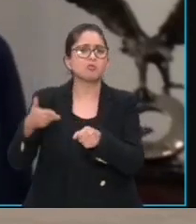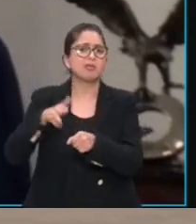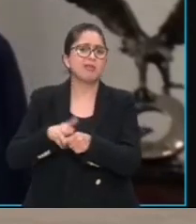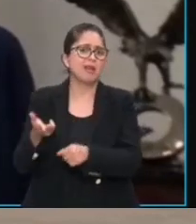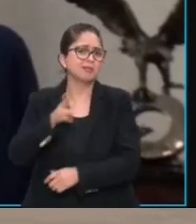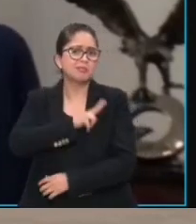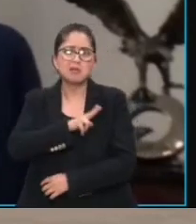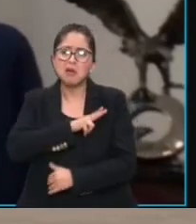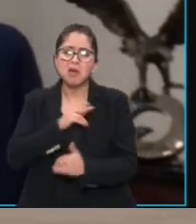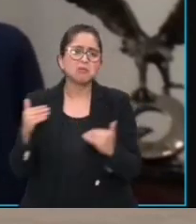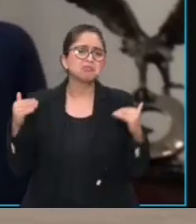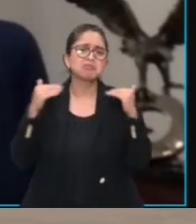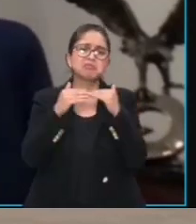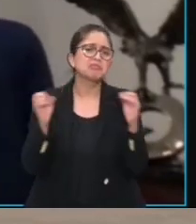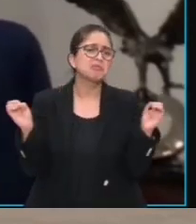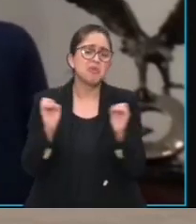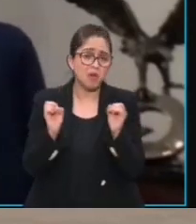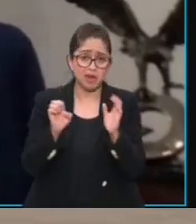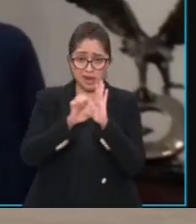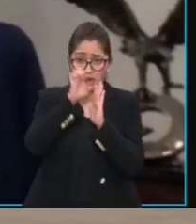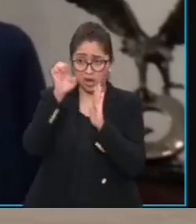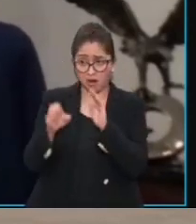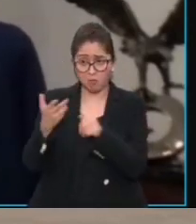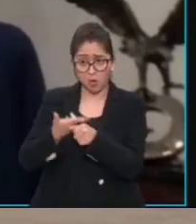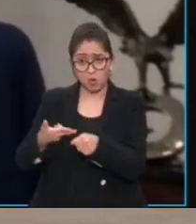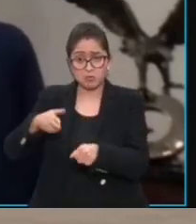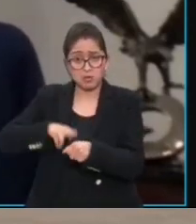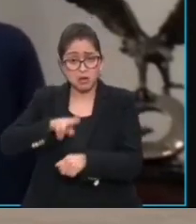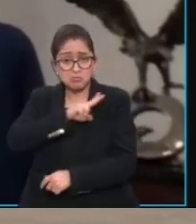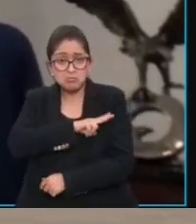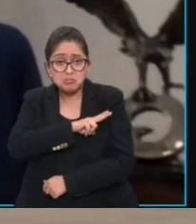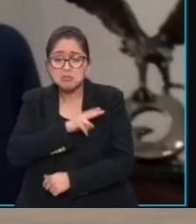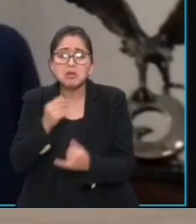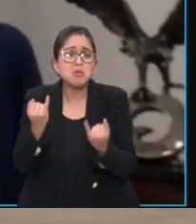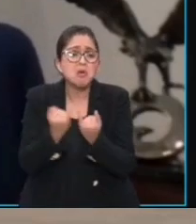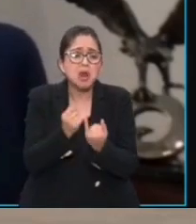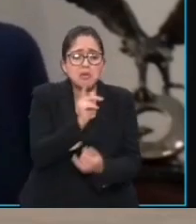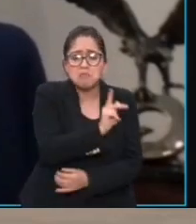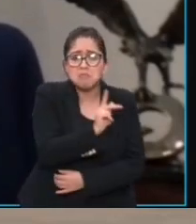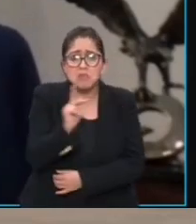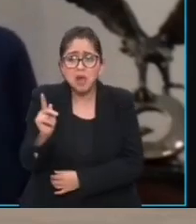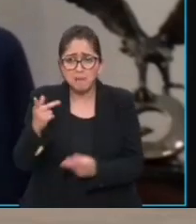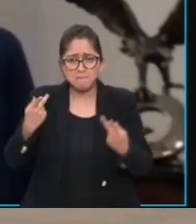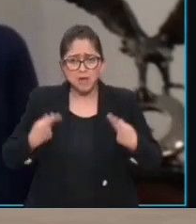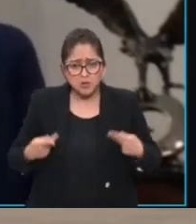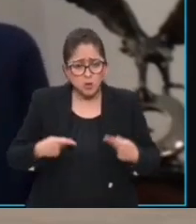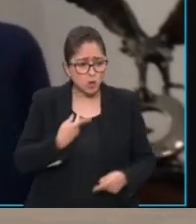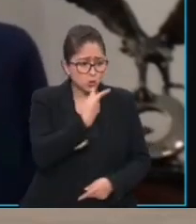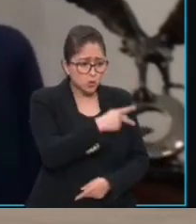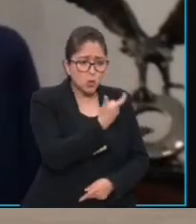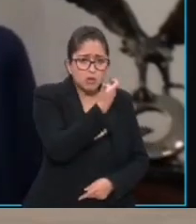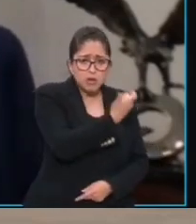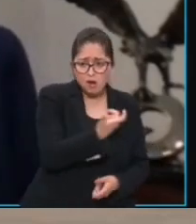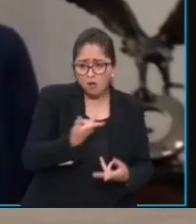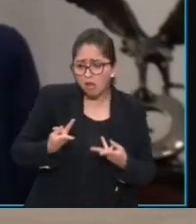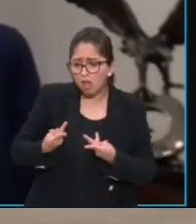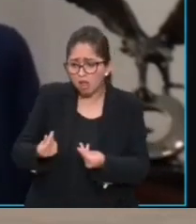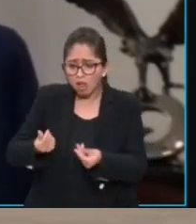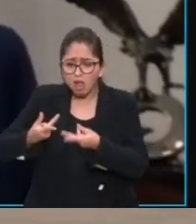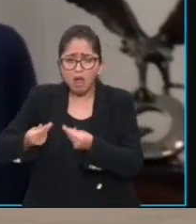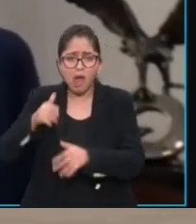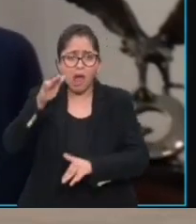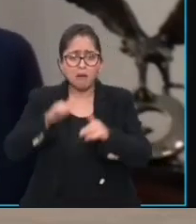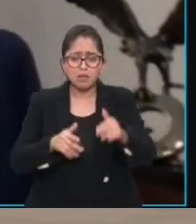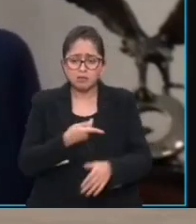hablando que el sistema privado maneja casi la misma cantidad y la gente gasta de sus recursos y queda pobre por servicios de